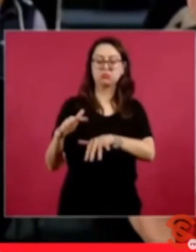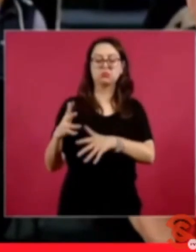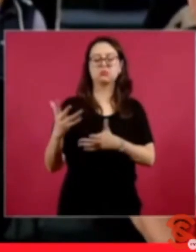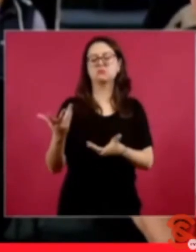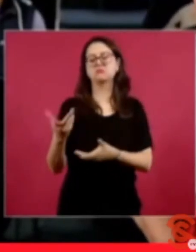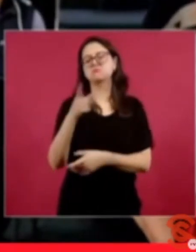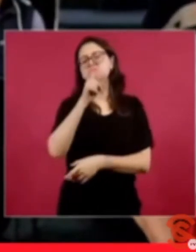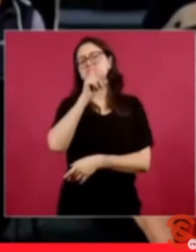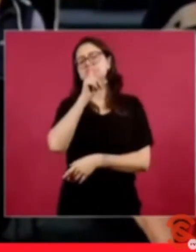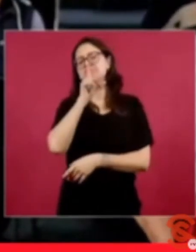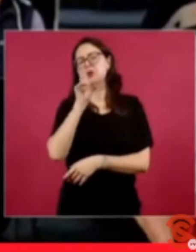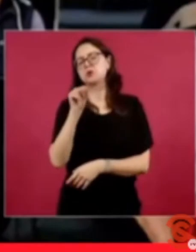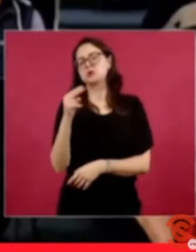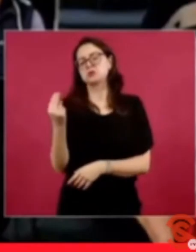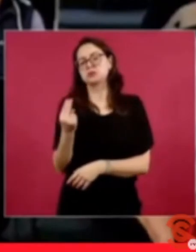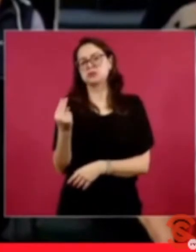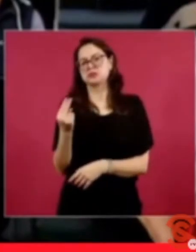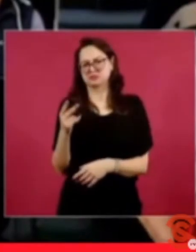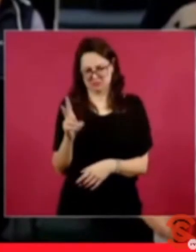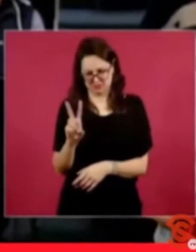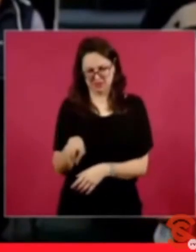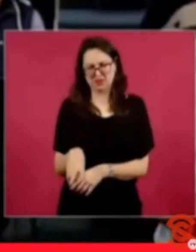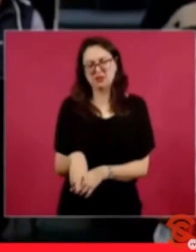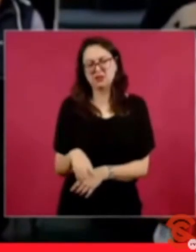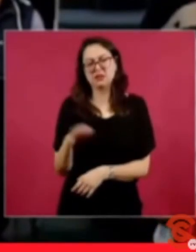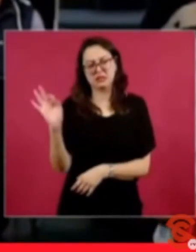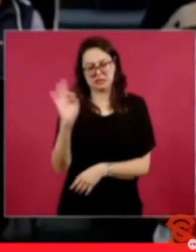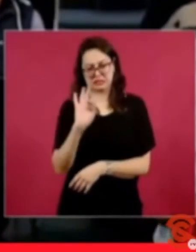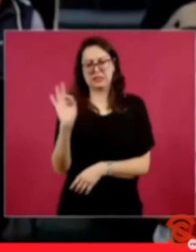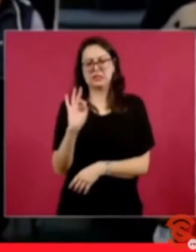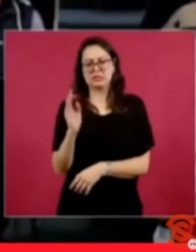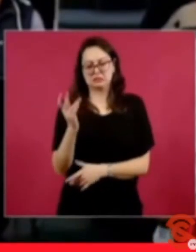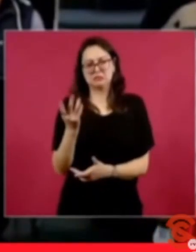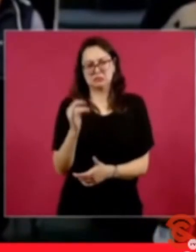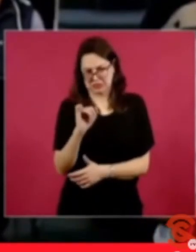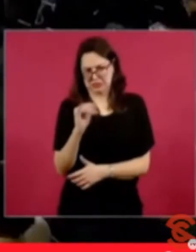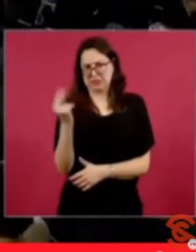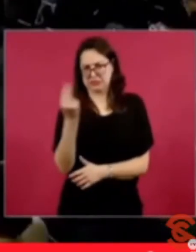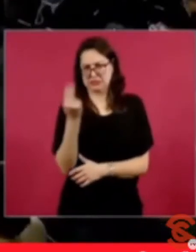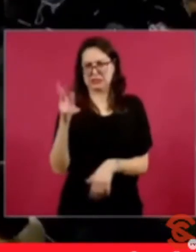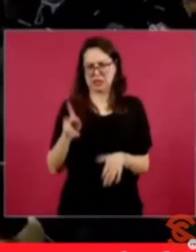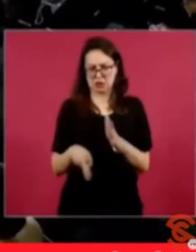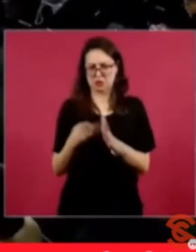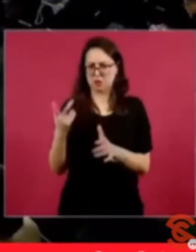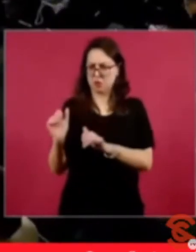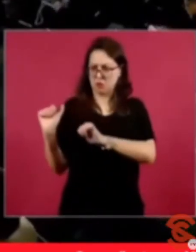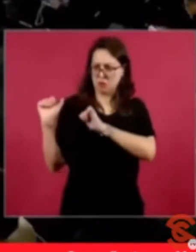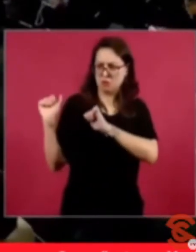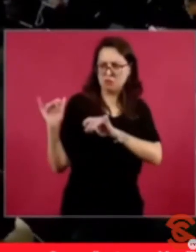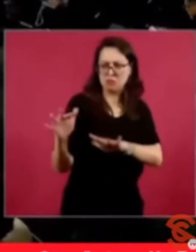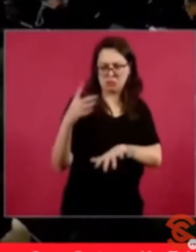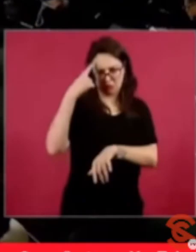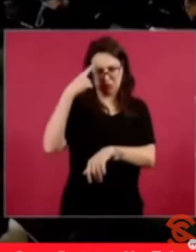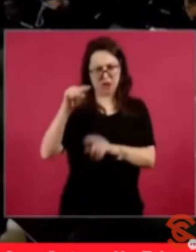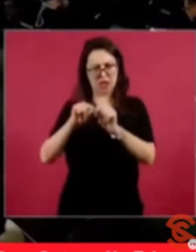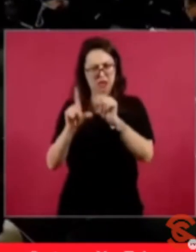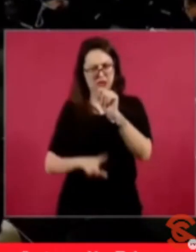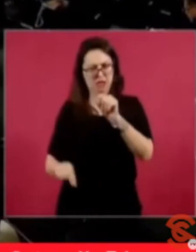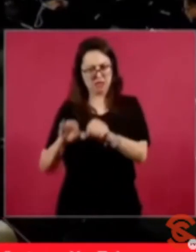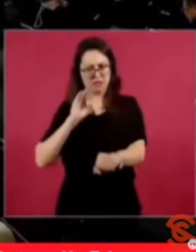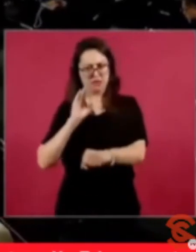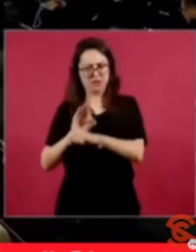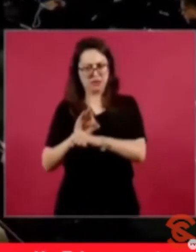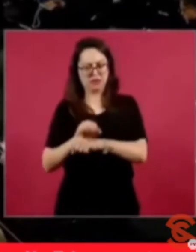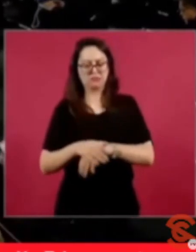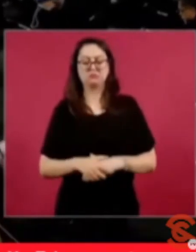se respeta su soberanía de injerencia extranjera? Sería mi primera pregunta. No creo que